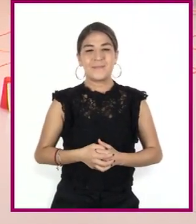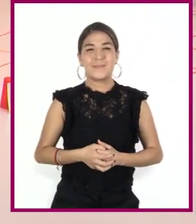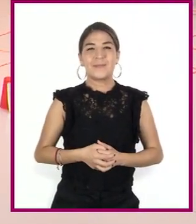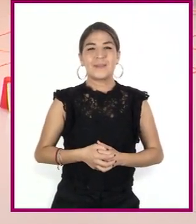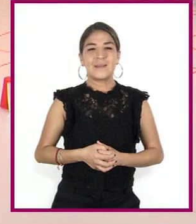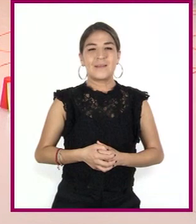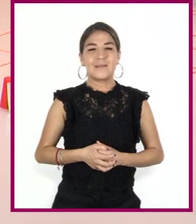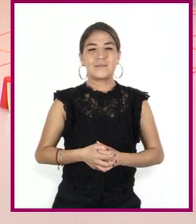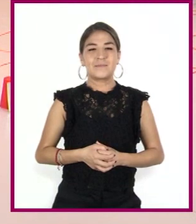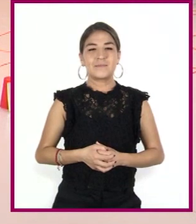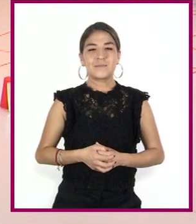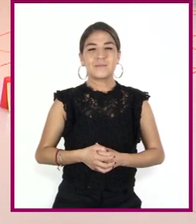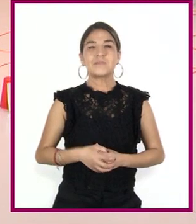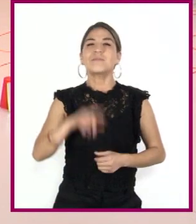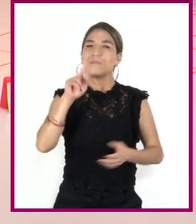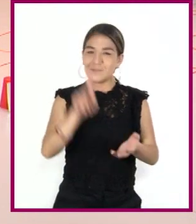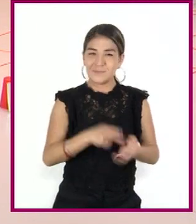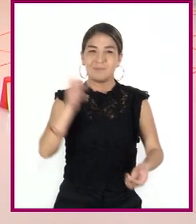Y